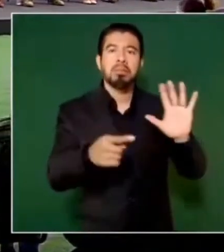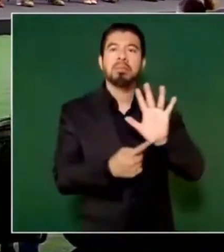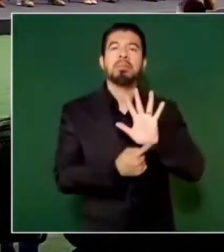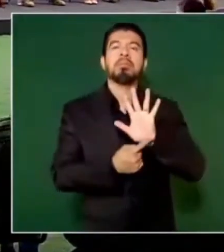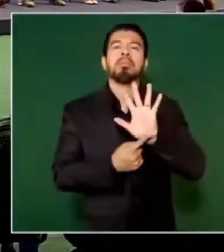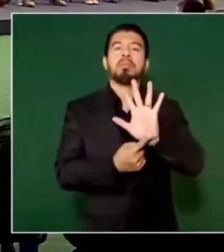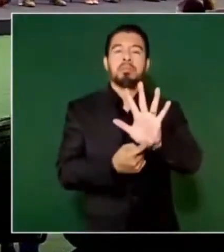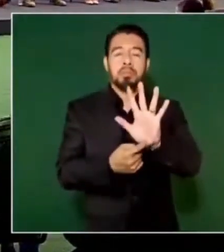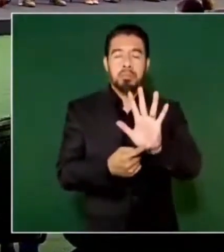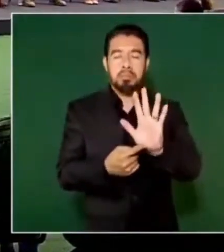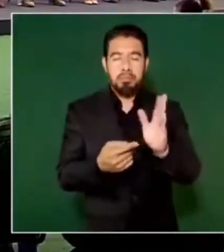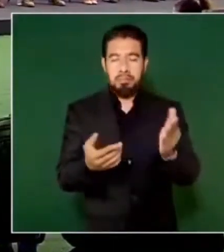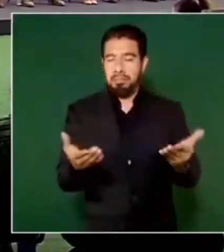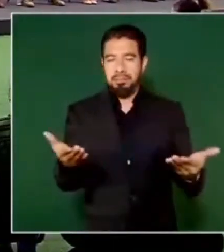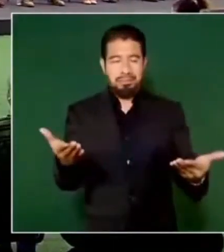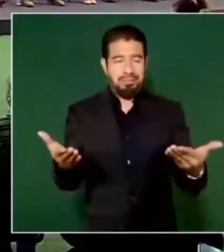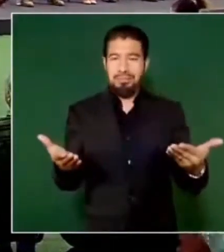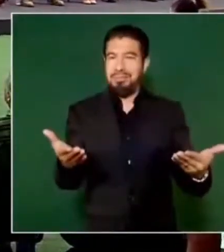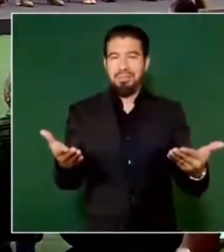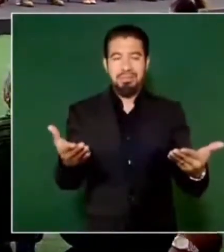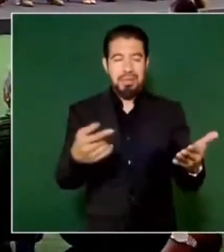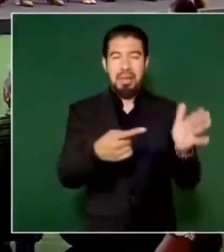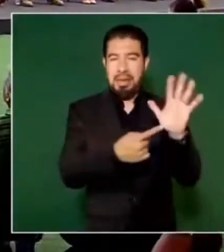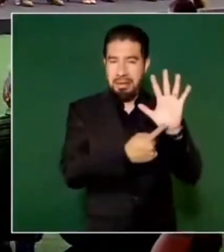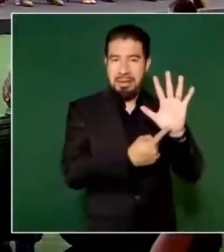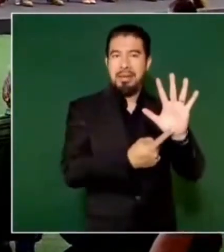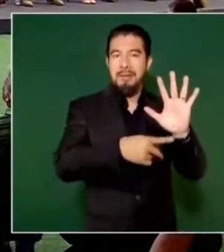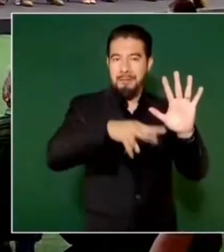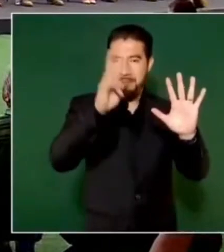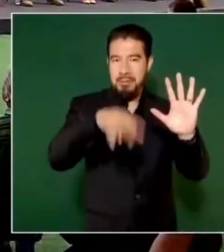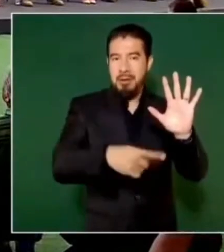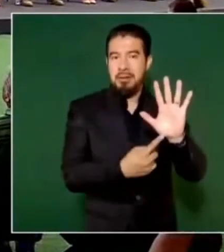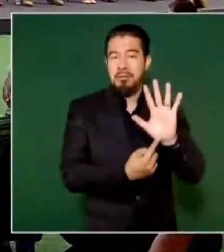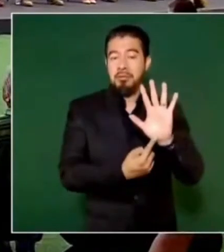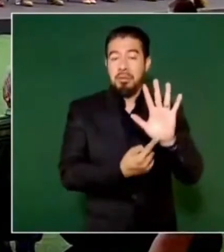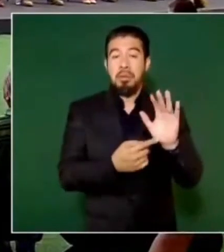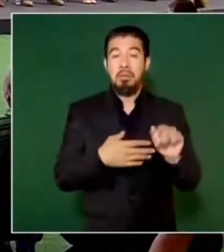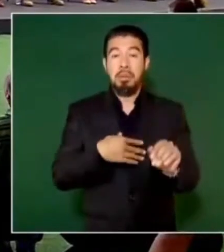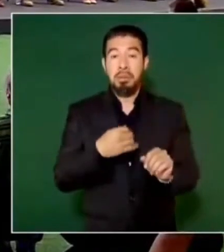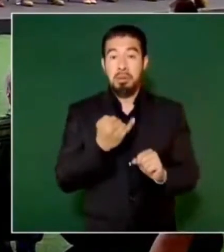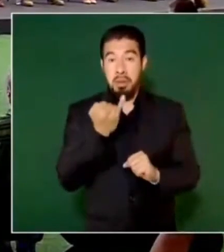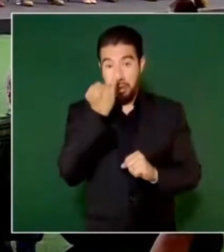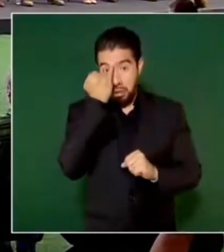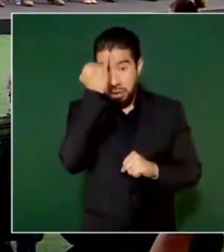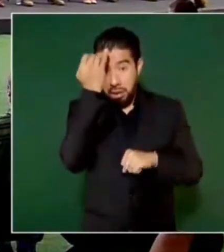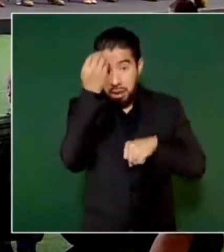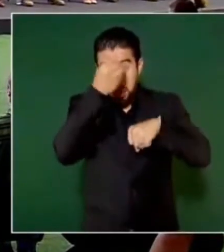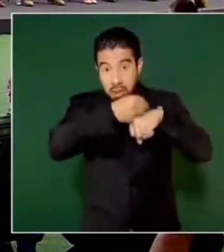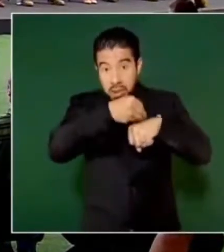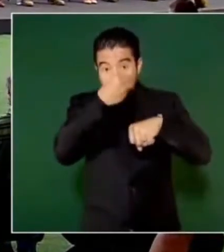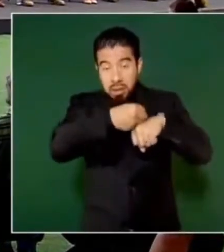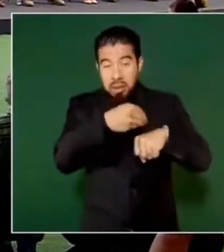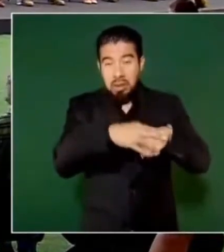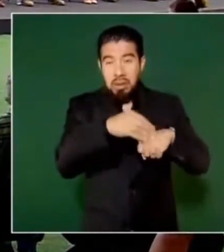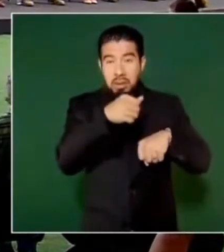Porque esa es la realidad. Ni modo que estemos inventando los datos,